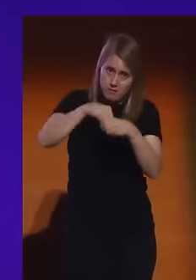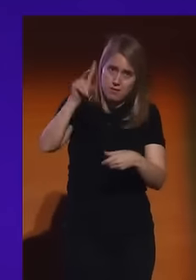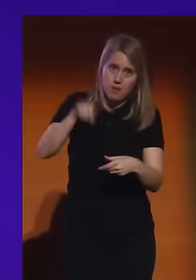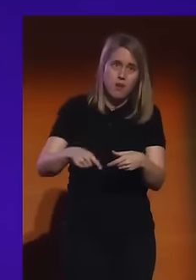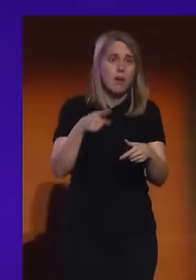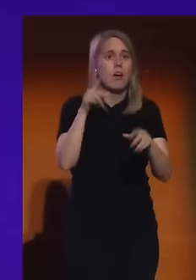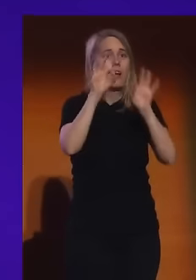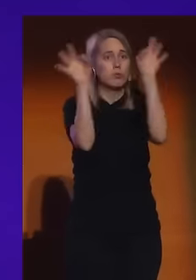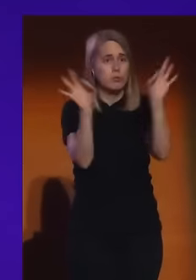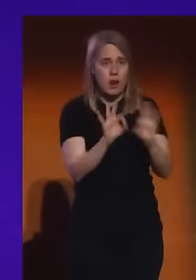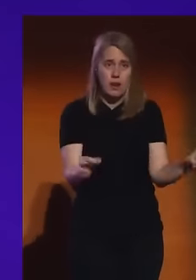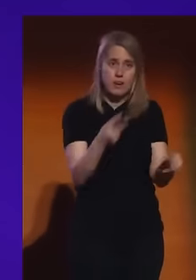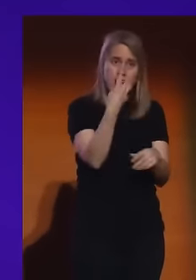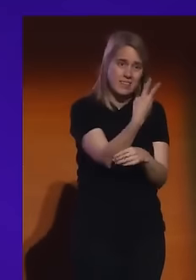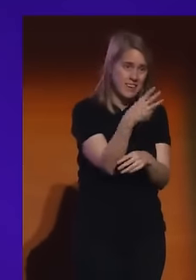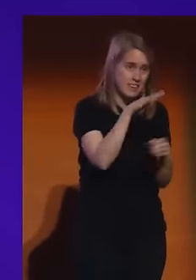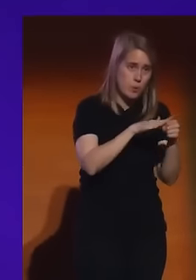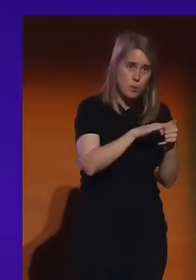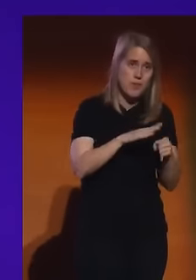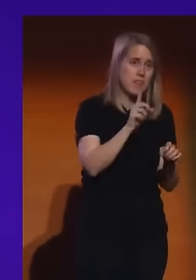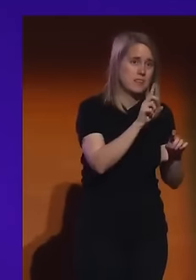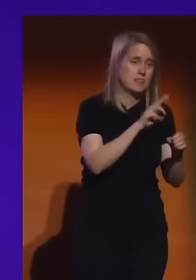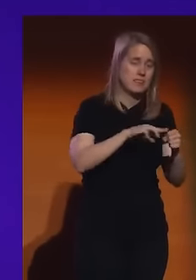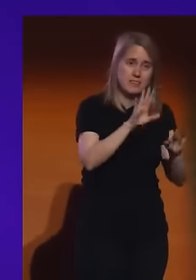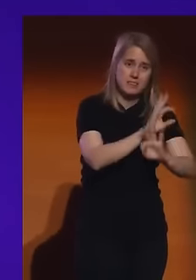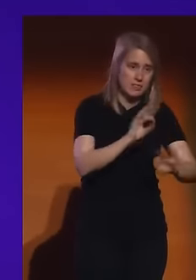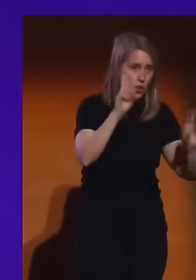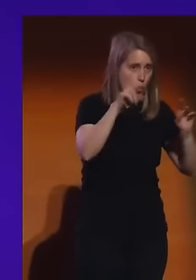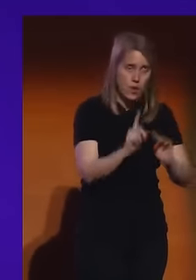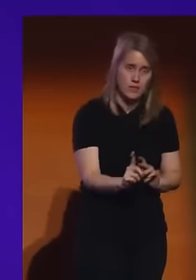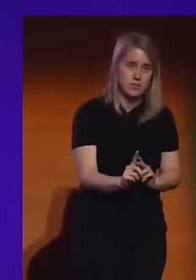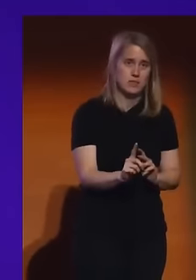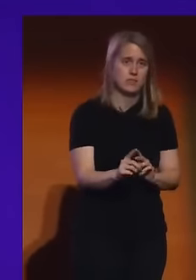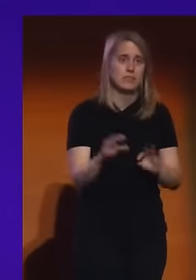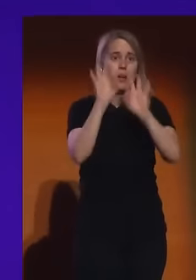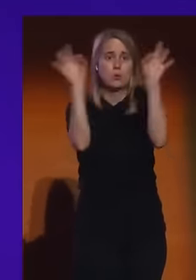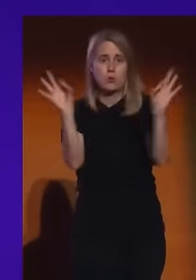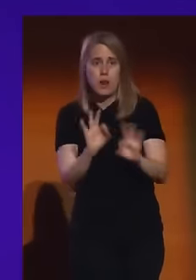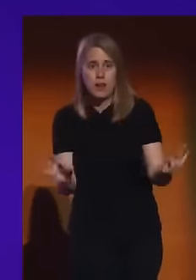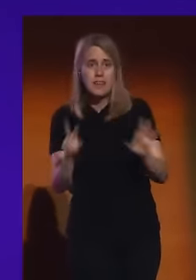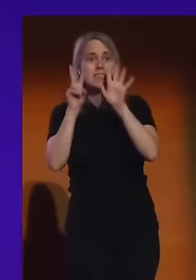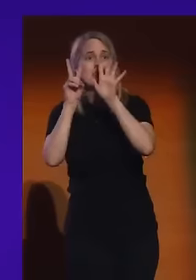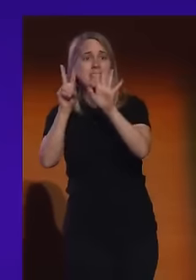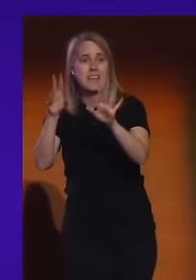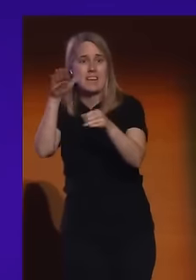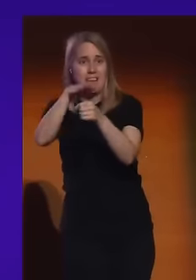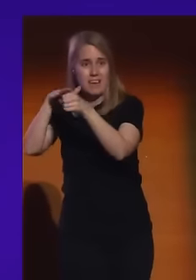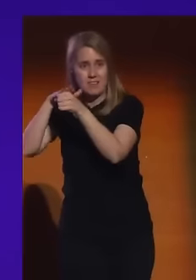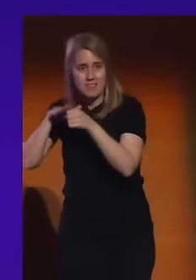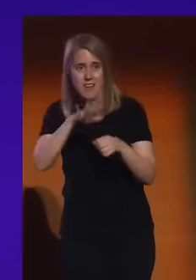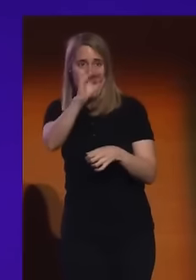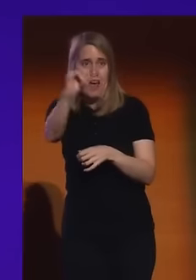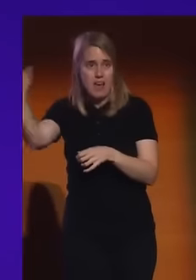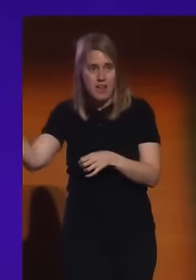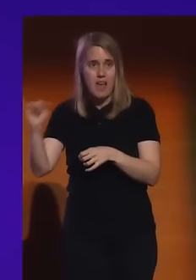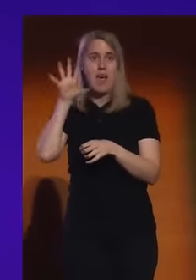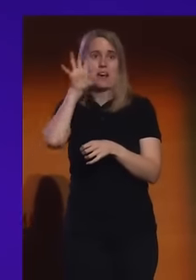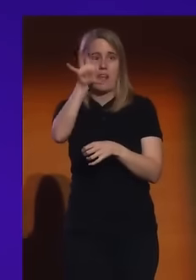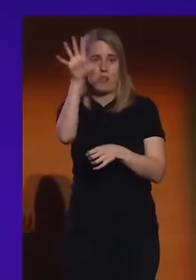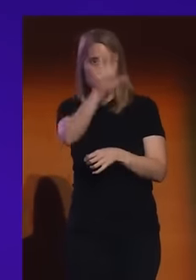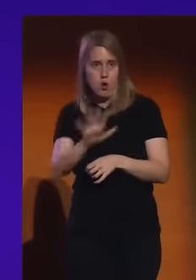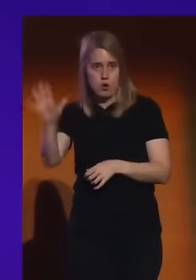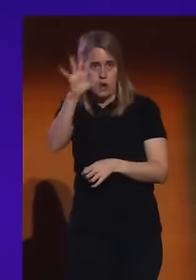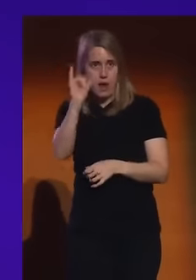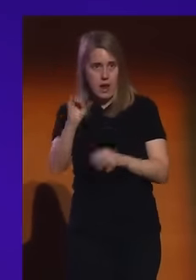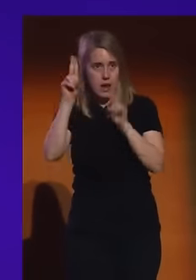herria ez da hiru probintzia osako eride autonomo bat euskal herria zazil lurralde osako nazione B